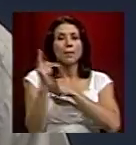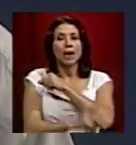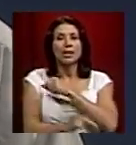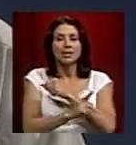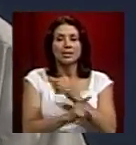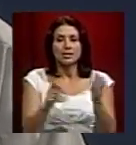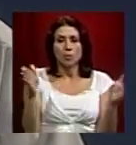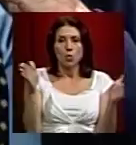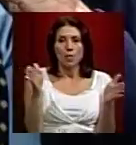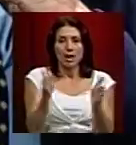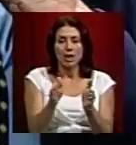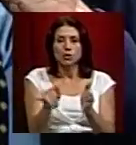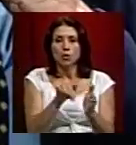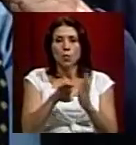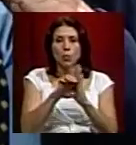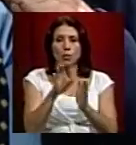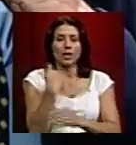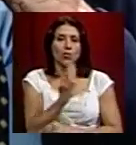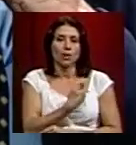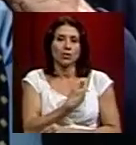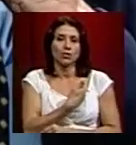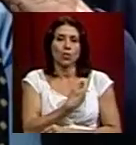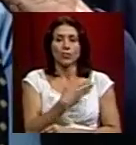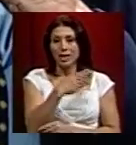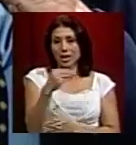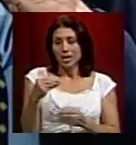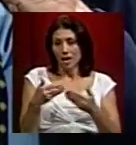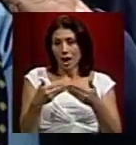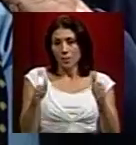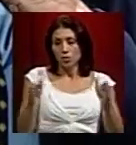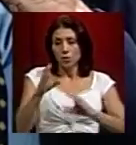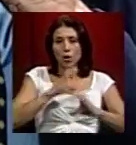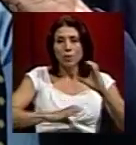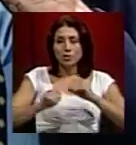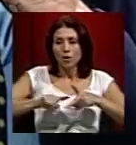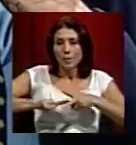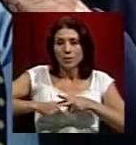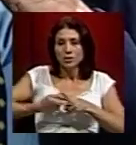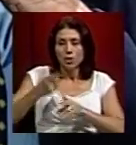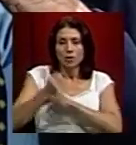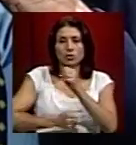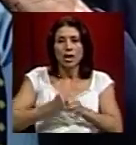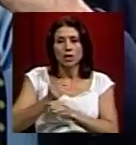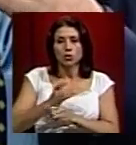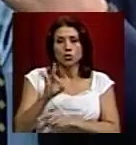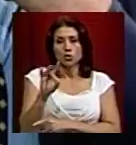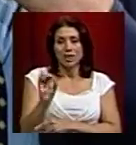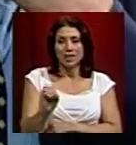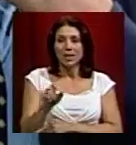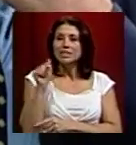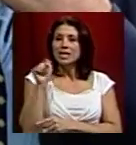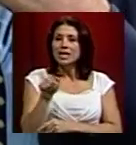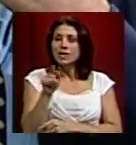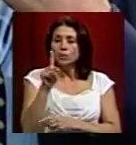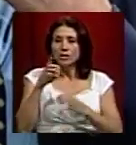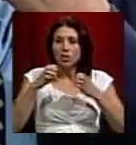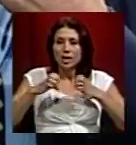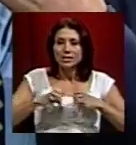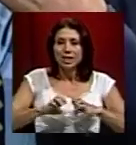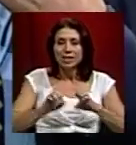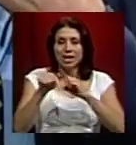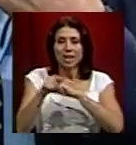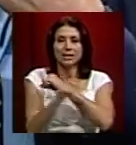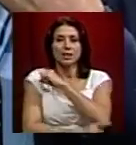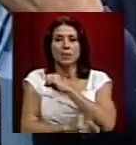países muy, muy pequeños como el nuestro. Y la apertura comercial empezó en los años 80, y eso ha sido la estrategia de